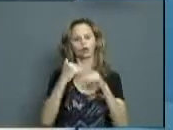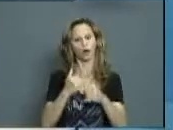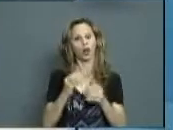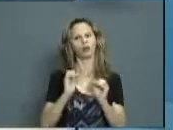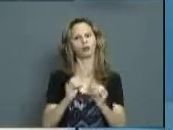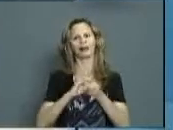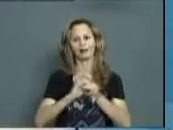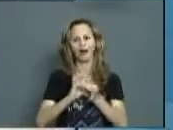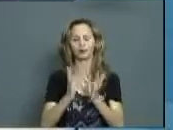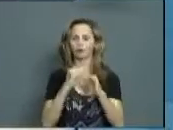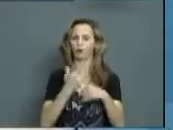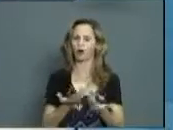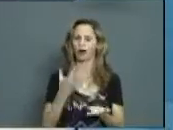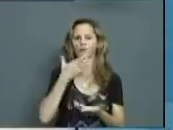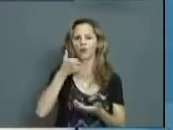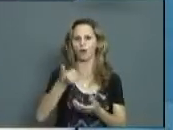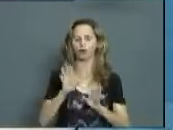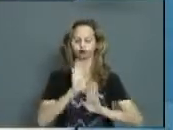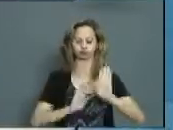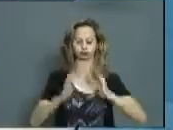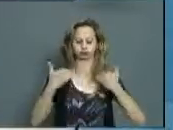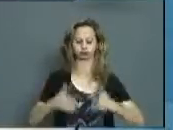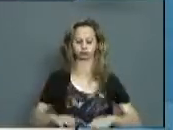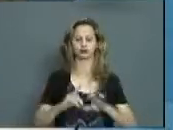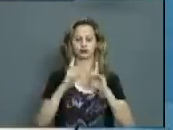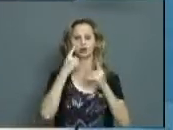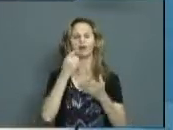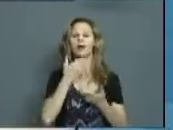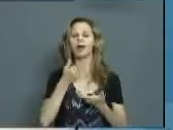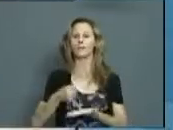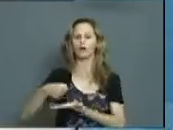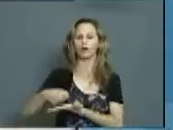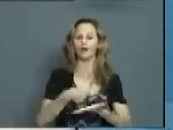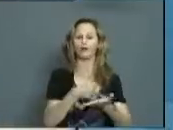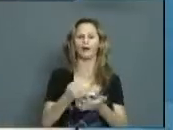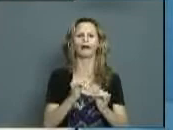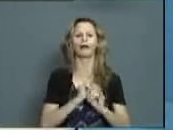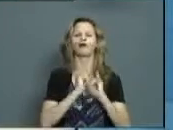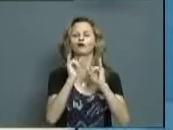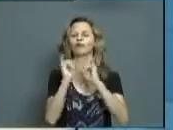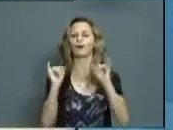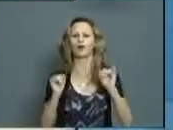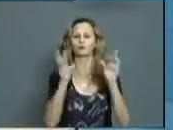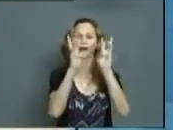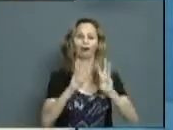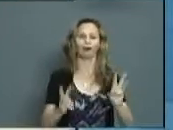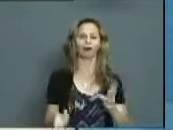leído aquí. Yo conversaba sobre las campañas difamatorias, esto lo sabemos, buscándole siempre,